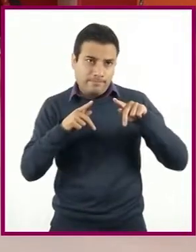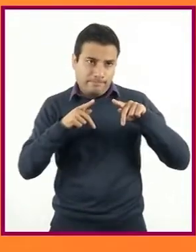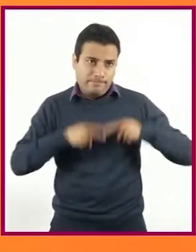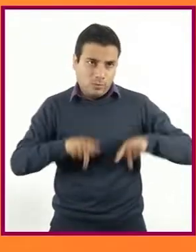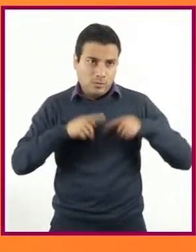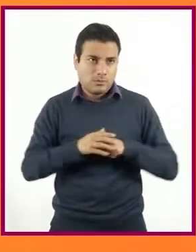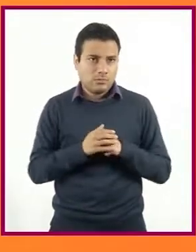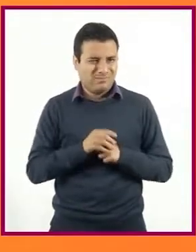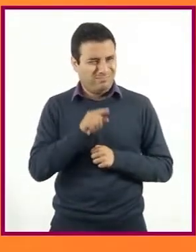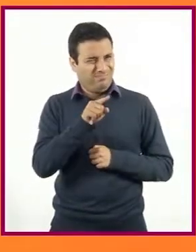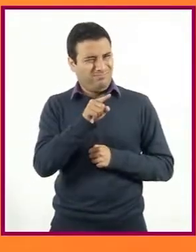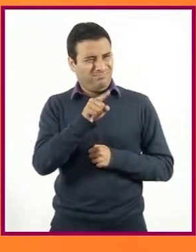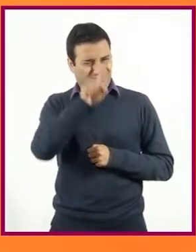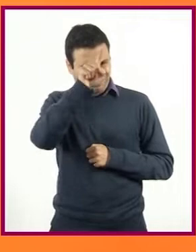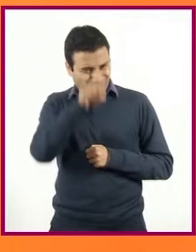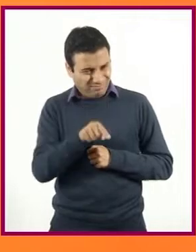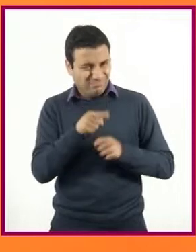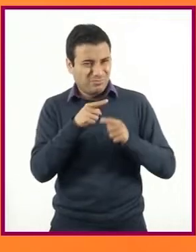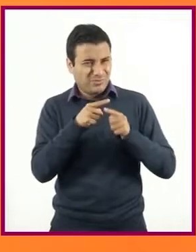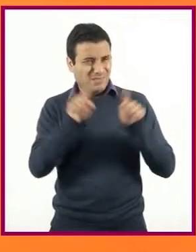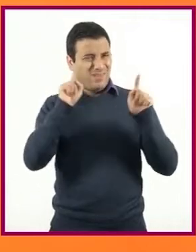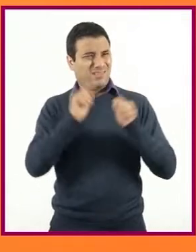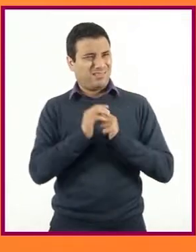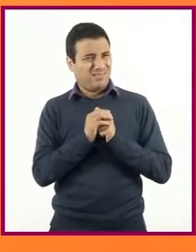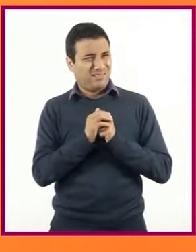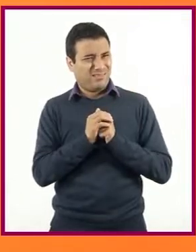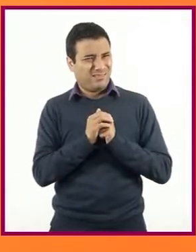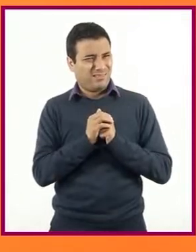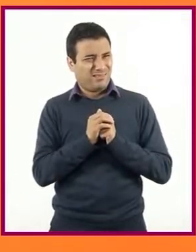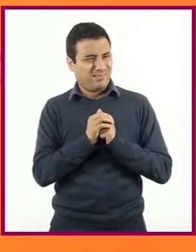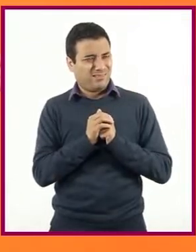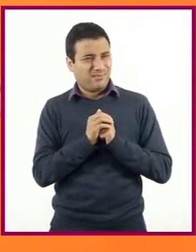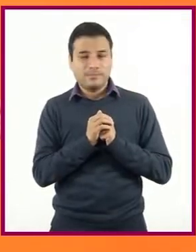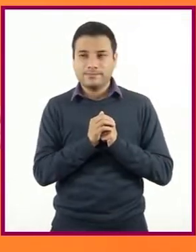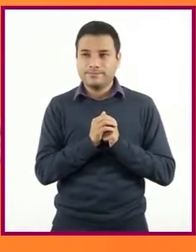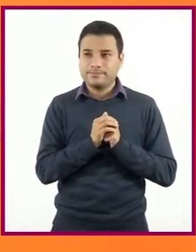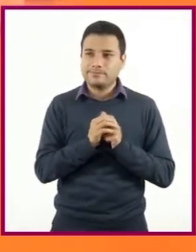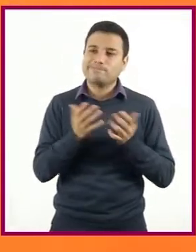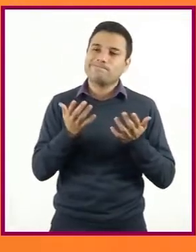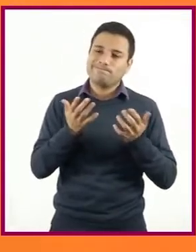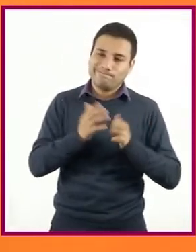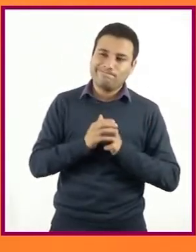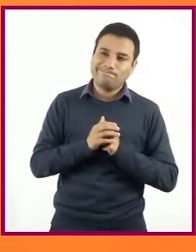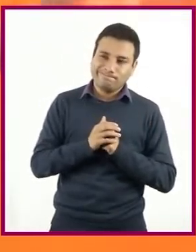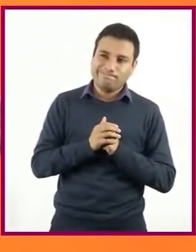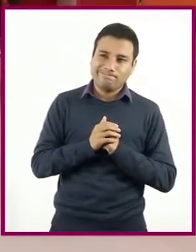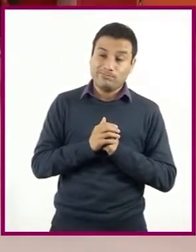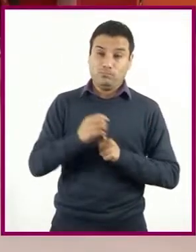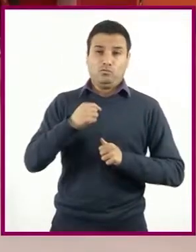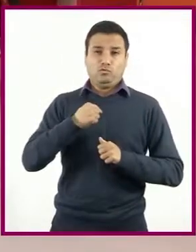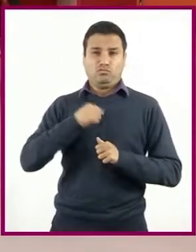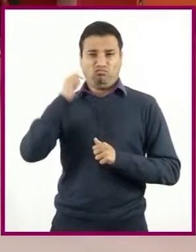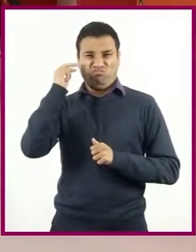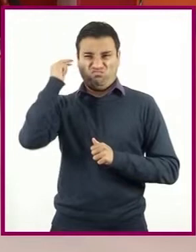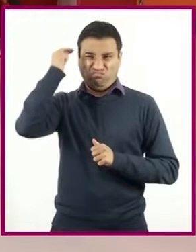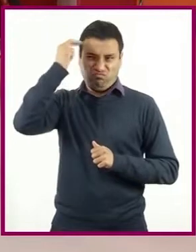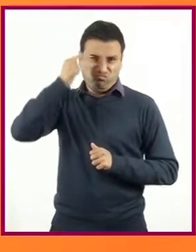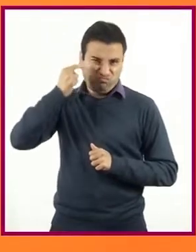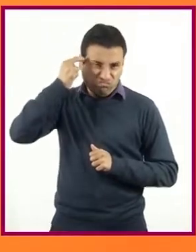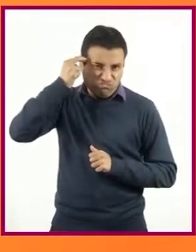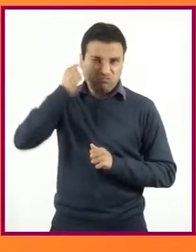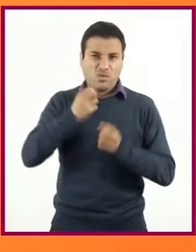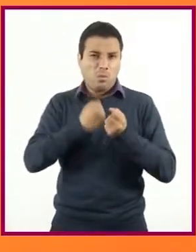Usted es muy diferente a los dibujos que conocemos. Sí, claro, pero yo no soy ese gran emperador ni poeta.